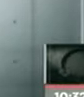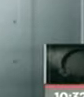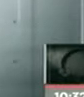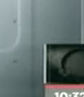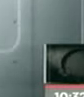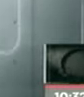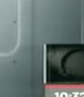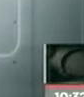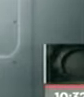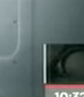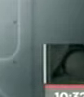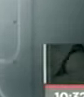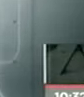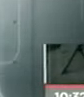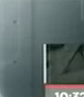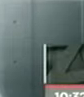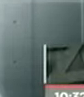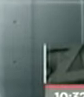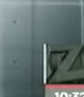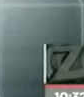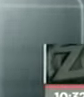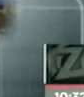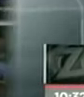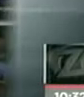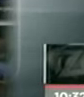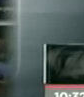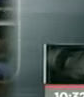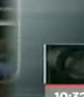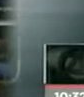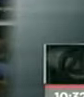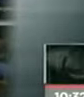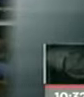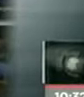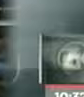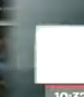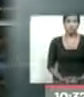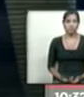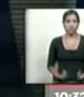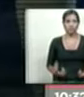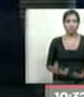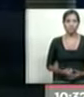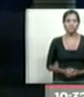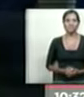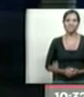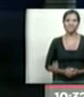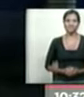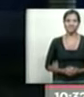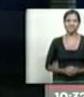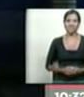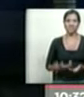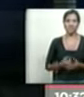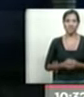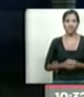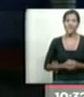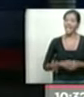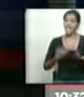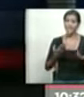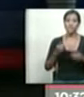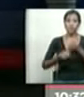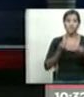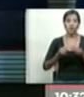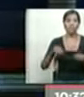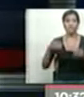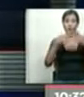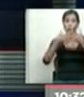Las organizaciones mundiales y multilaterales no se prestaron para su juego. El hecho de que los Estados